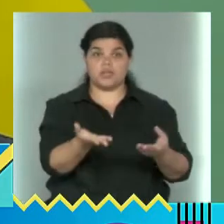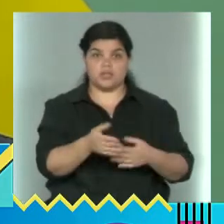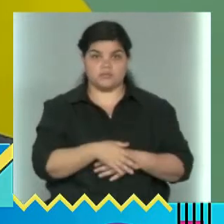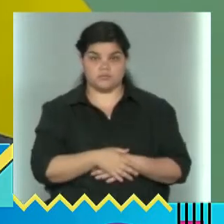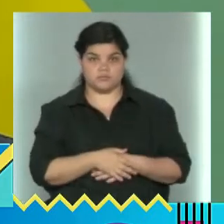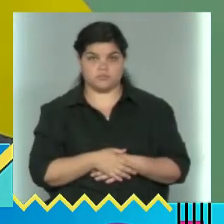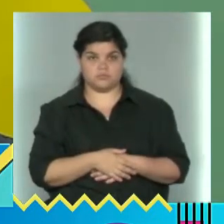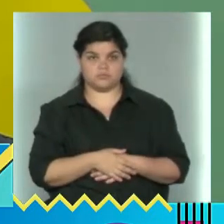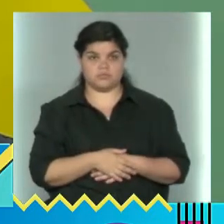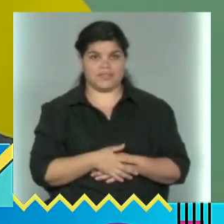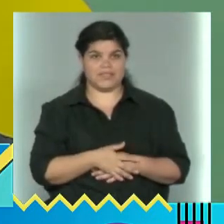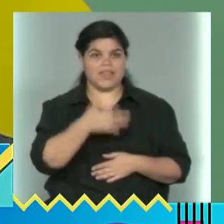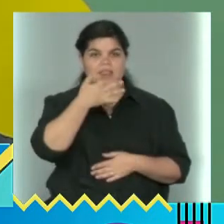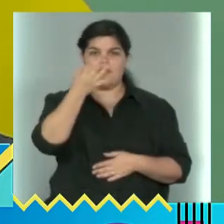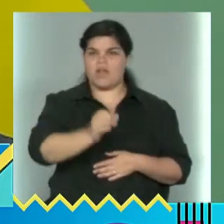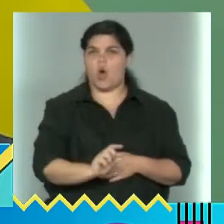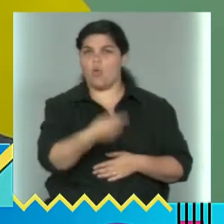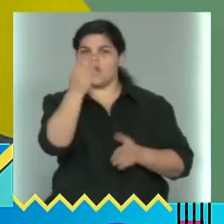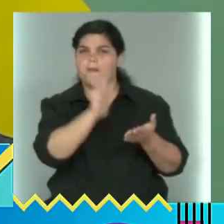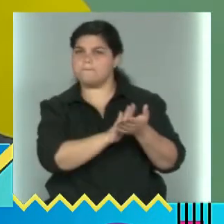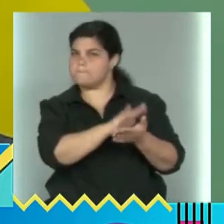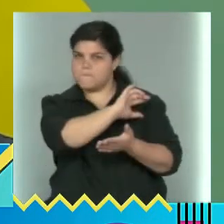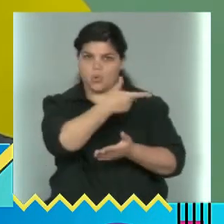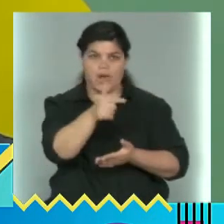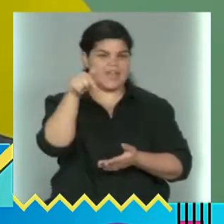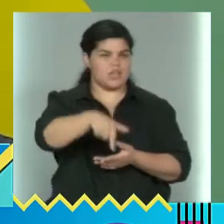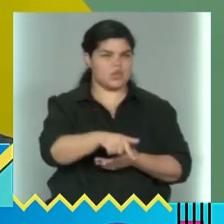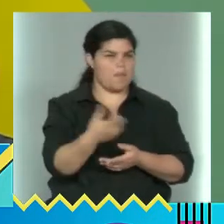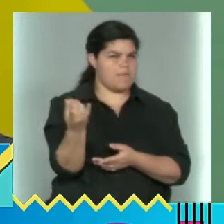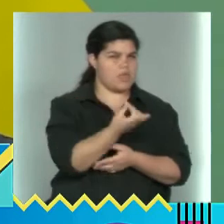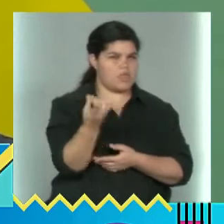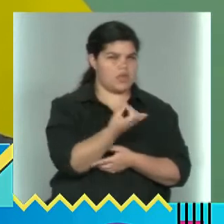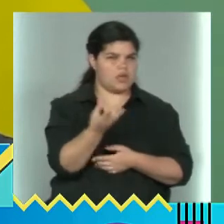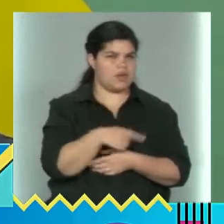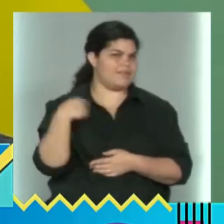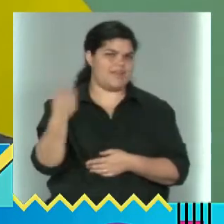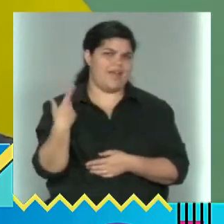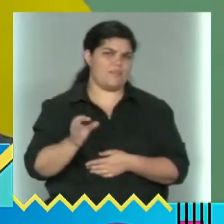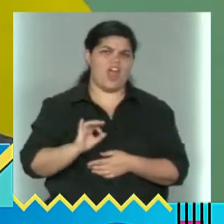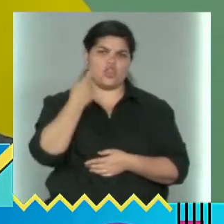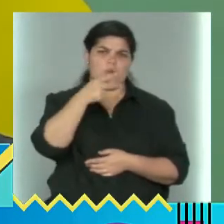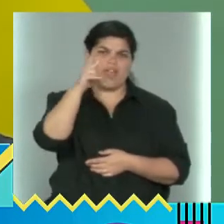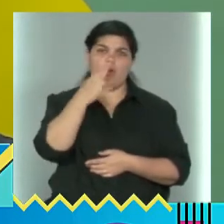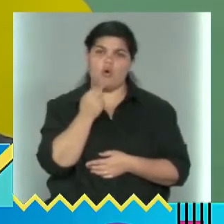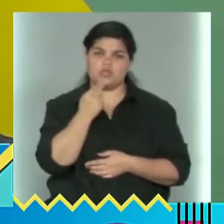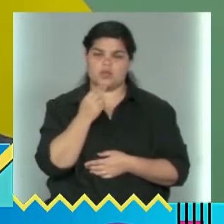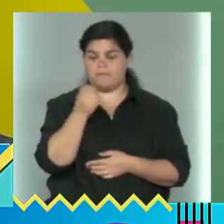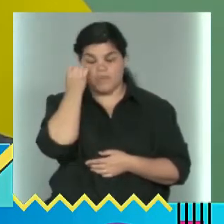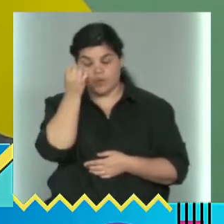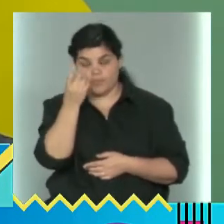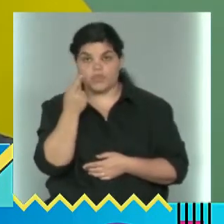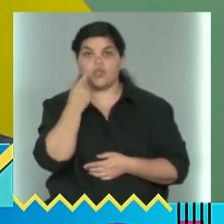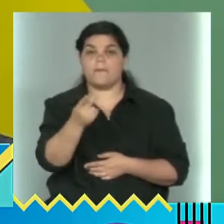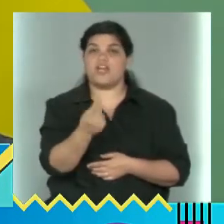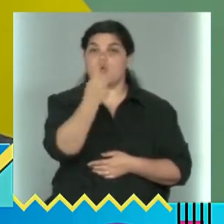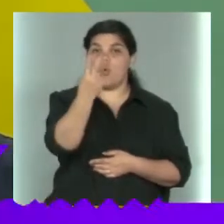no hubo un solo indicio, y esto es un montaje. Venimos padeciendo montaje del 2001, con